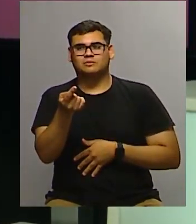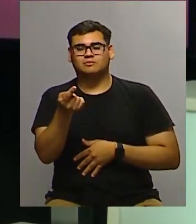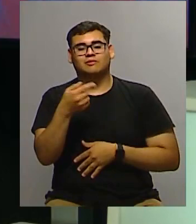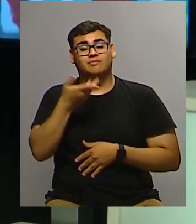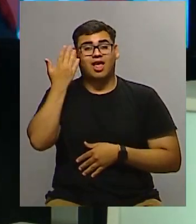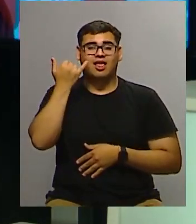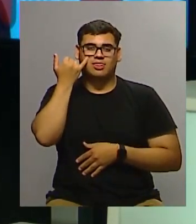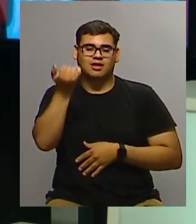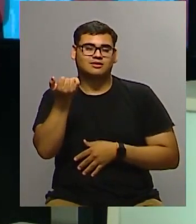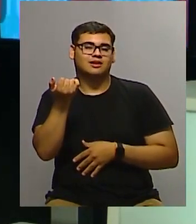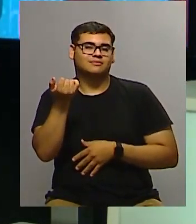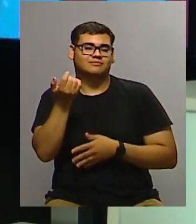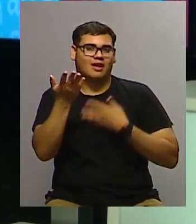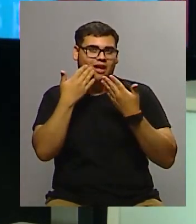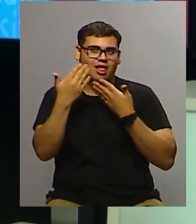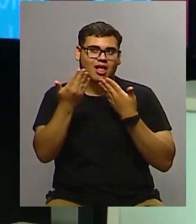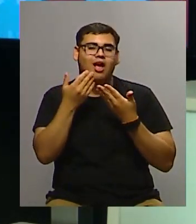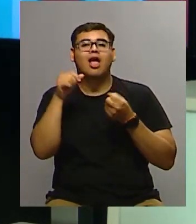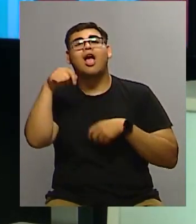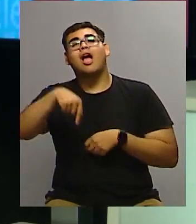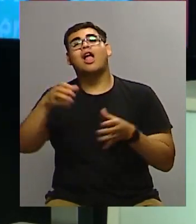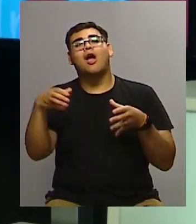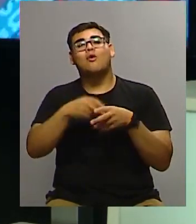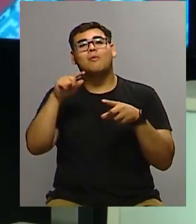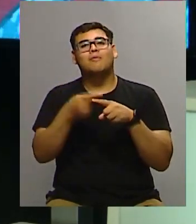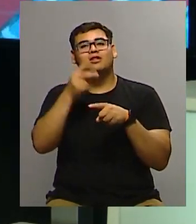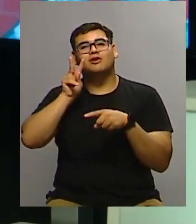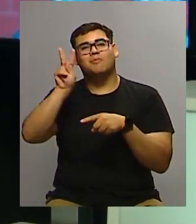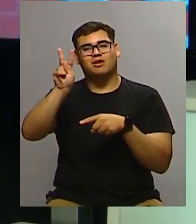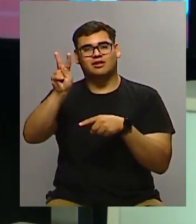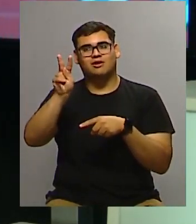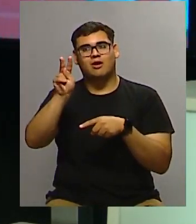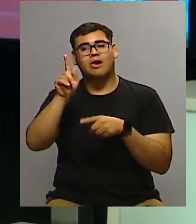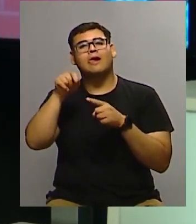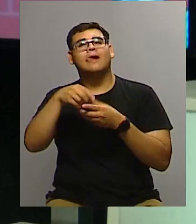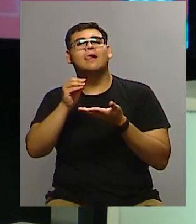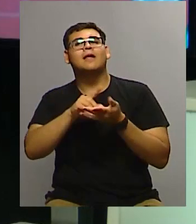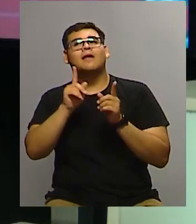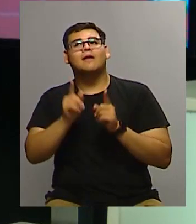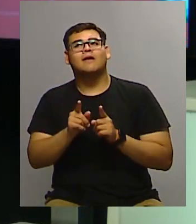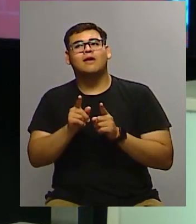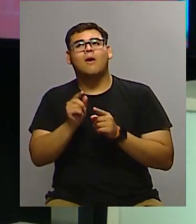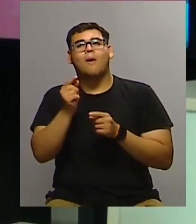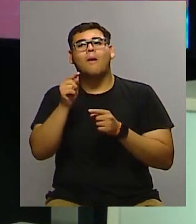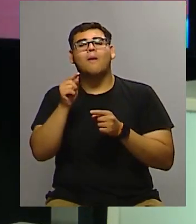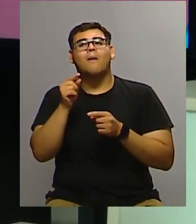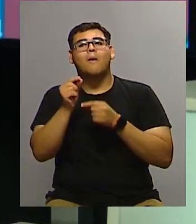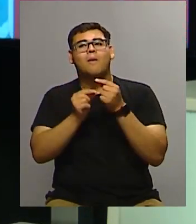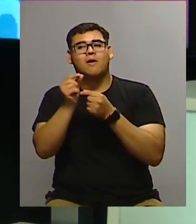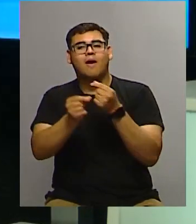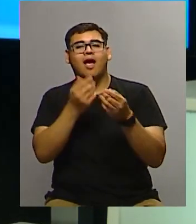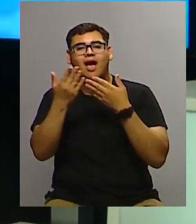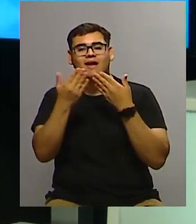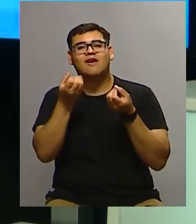de la percepción que hay del PJ aquí en la provincia de Mendoza, no quiero dejar de lado la oportunidad de hablar un poco de lo que pasa a